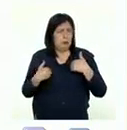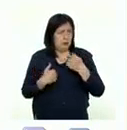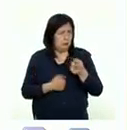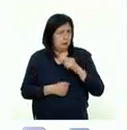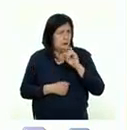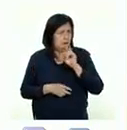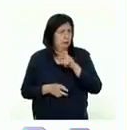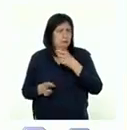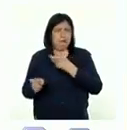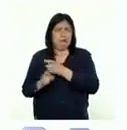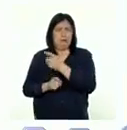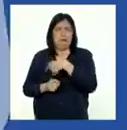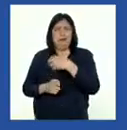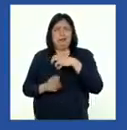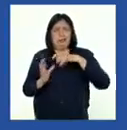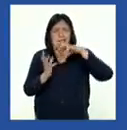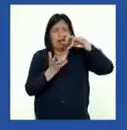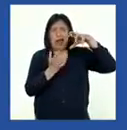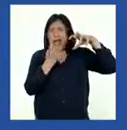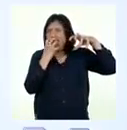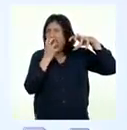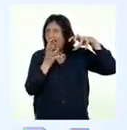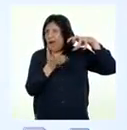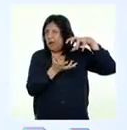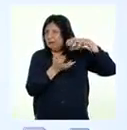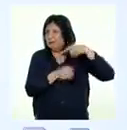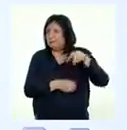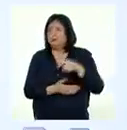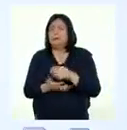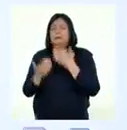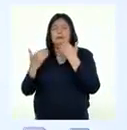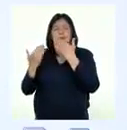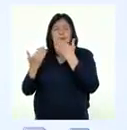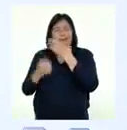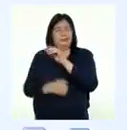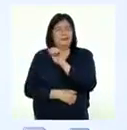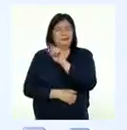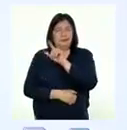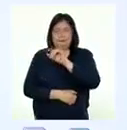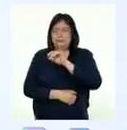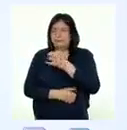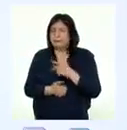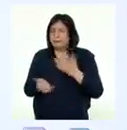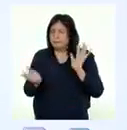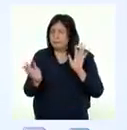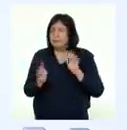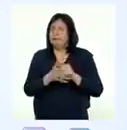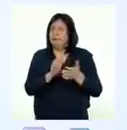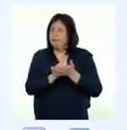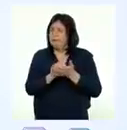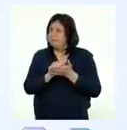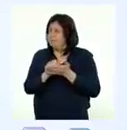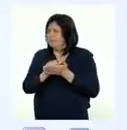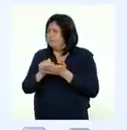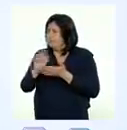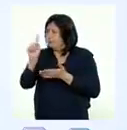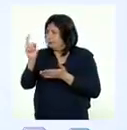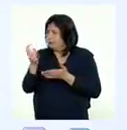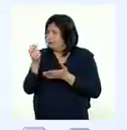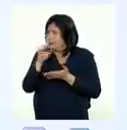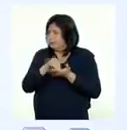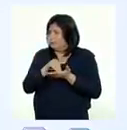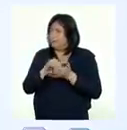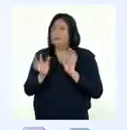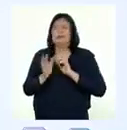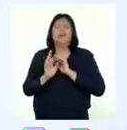que se ven afectados por el calentamiento global? Gracias, Alejandra. Vamos anotando esa pregunta